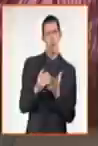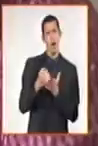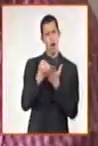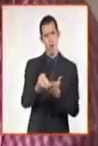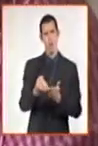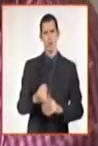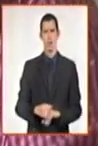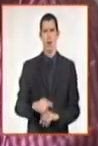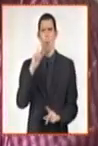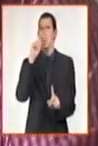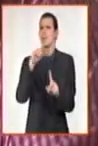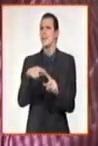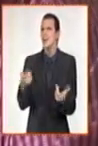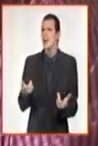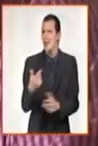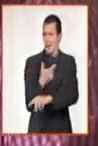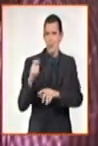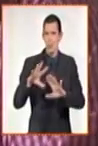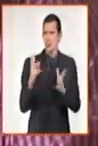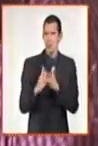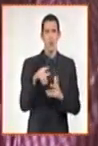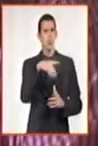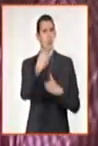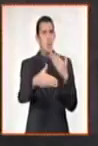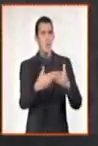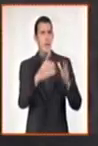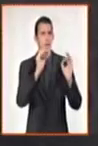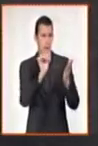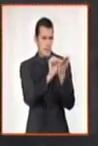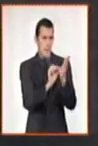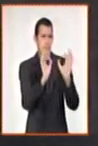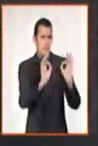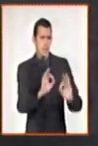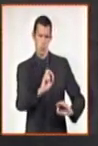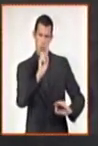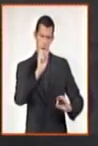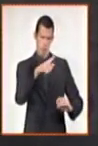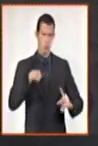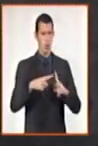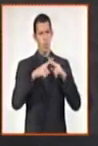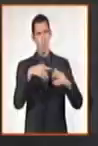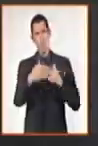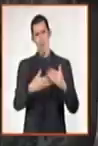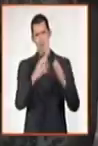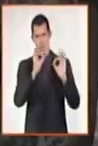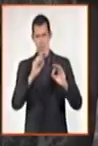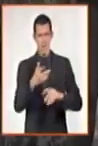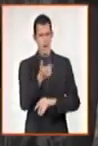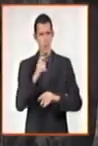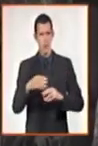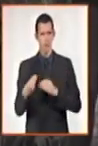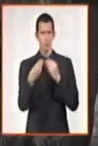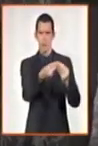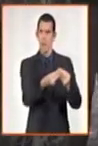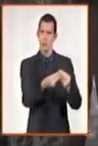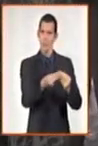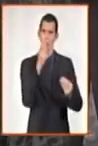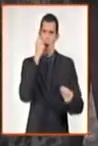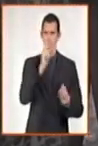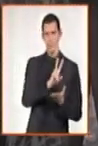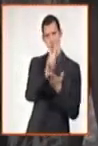Duarte manifestó además que hay que agilizar la entrega de la canasta básica a la población y para ello visitó el almacén